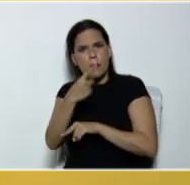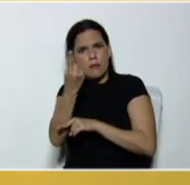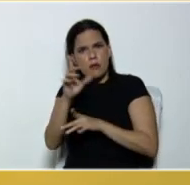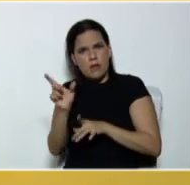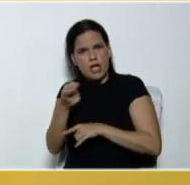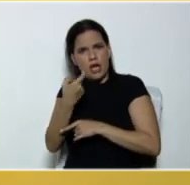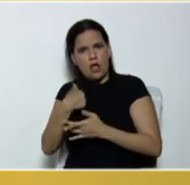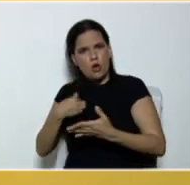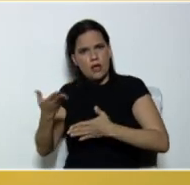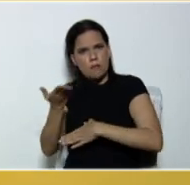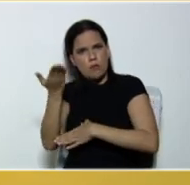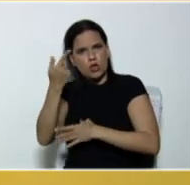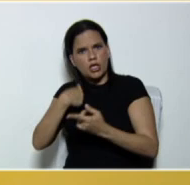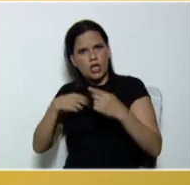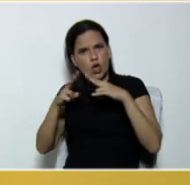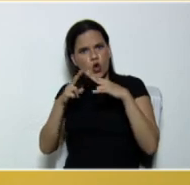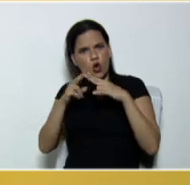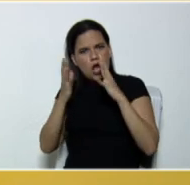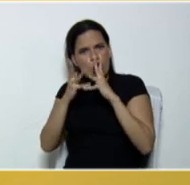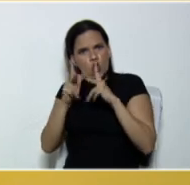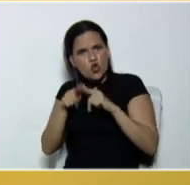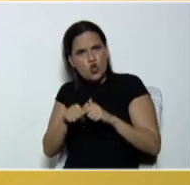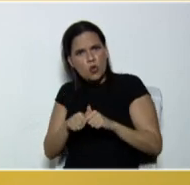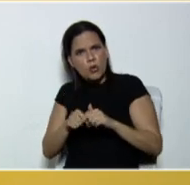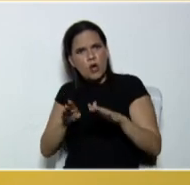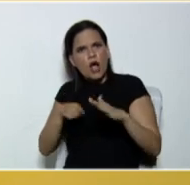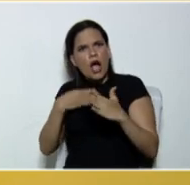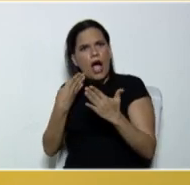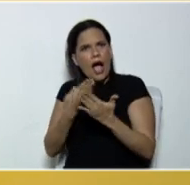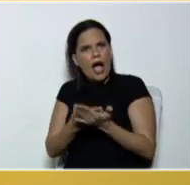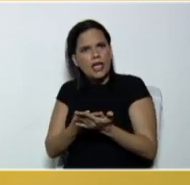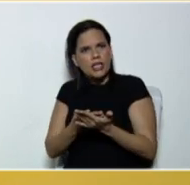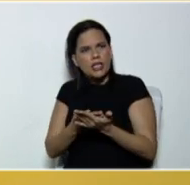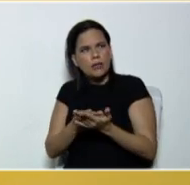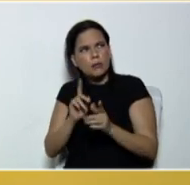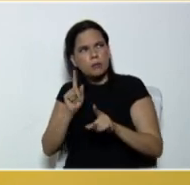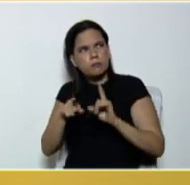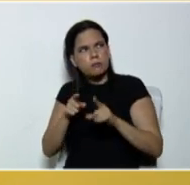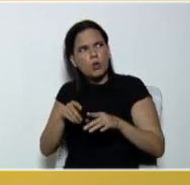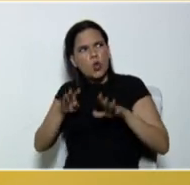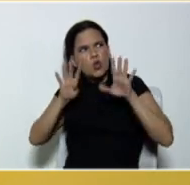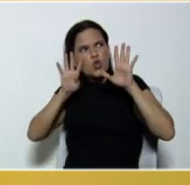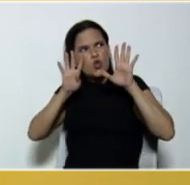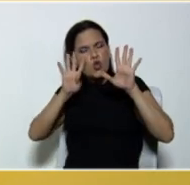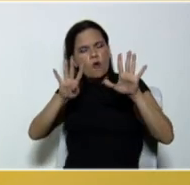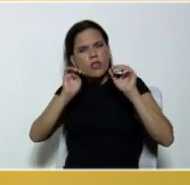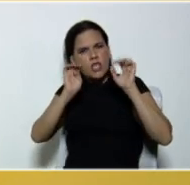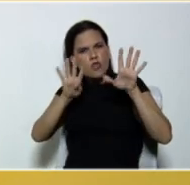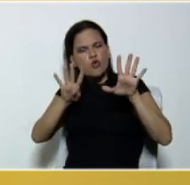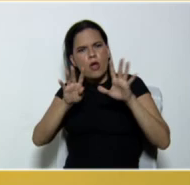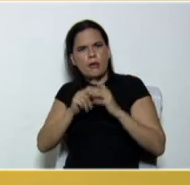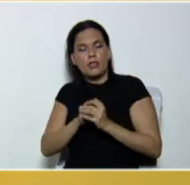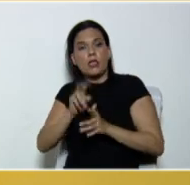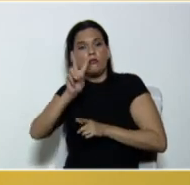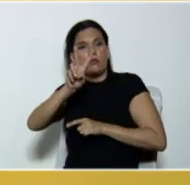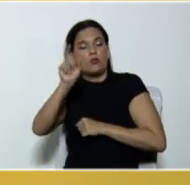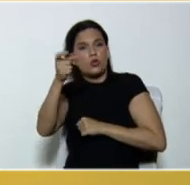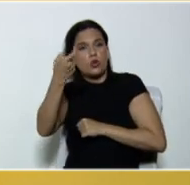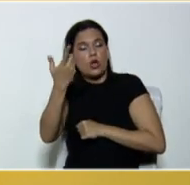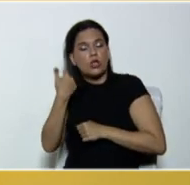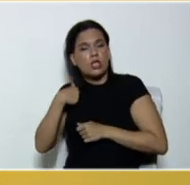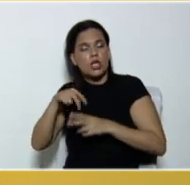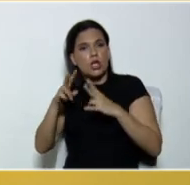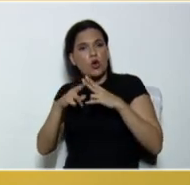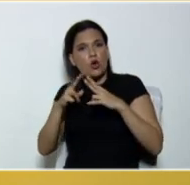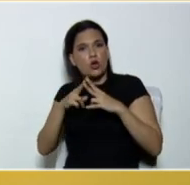grado, es importante que conozcan los números por lo menos hasta el número 99. Ya en segundo grado deben de